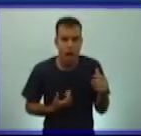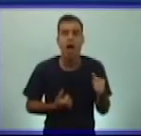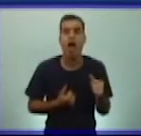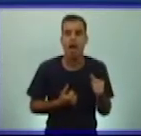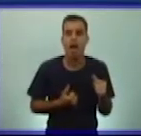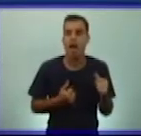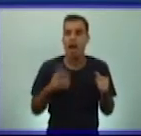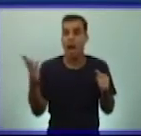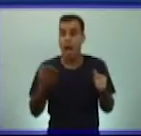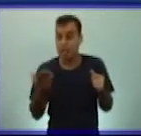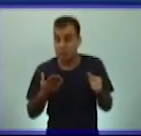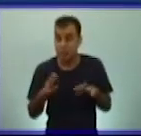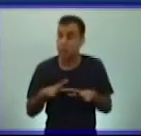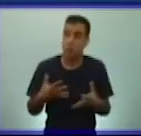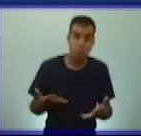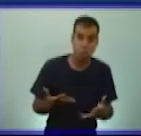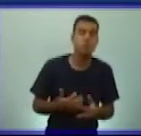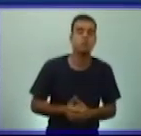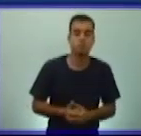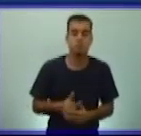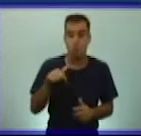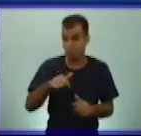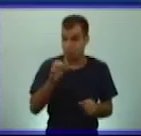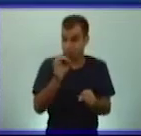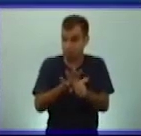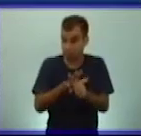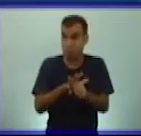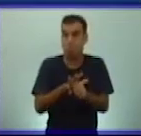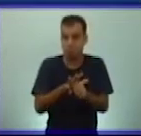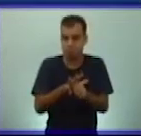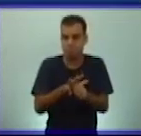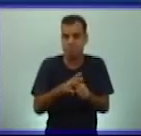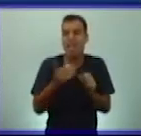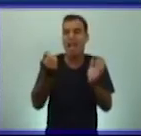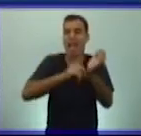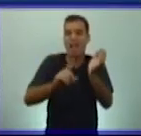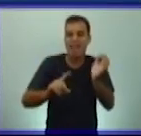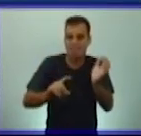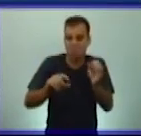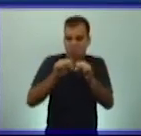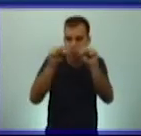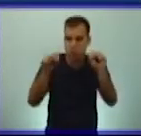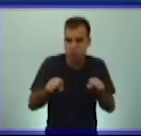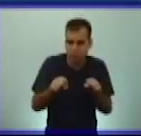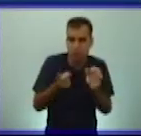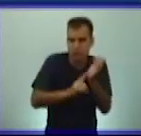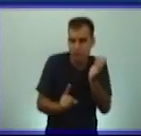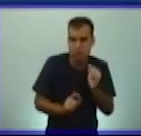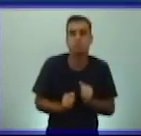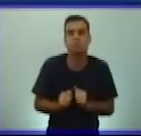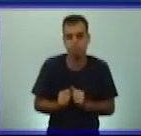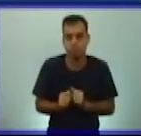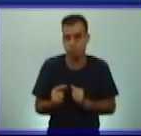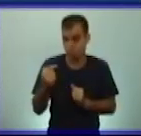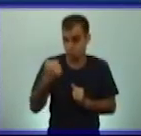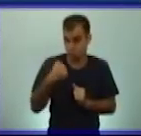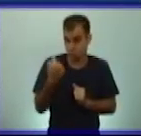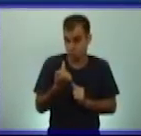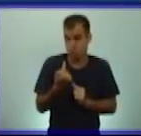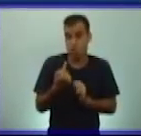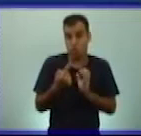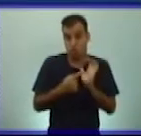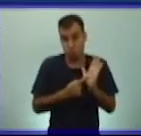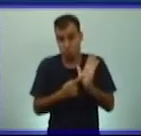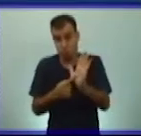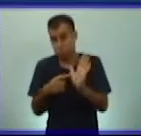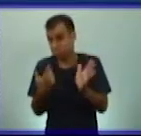Hoy comenzamos el estudio de los circuitos eléctricos. En este caso, en pantalla yo les muestro